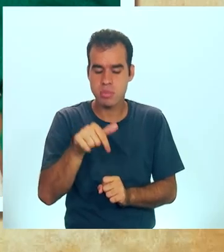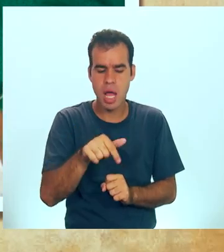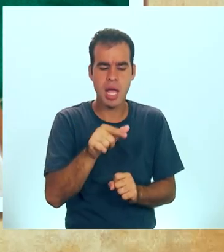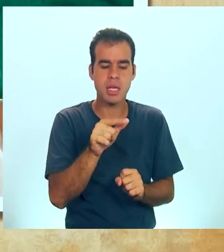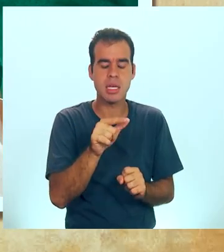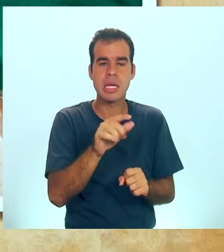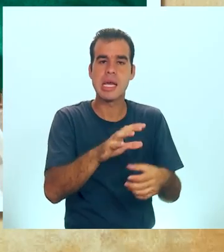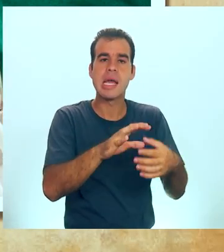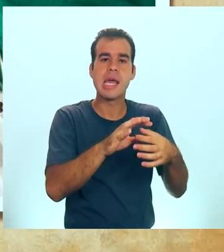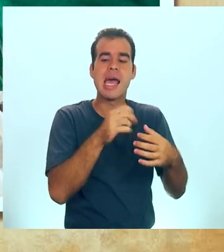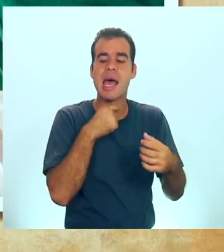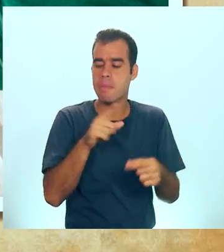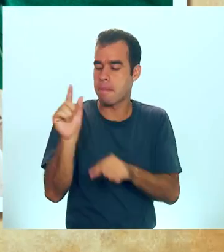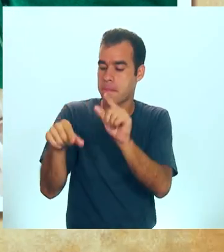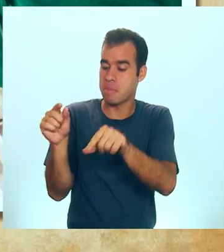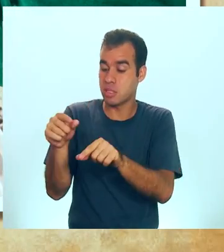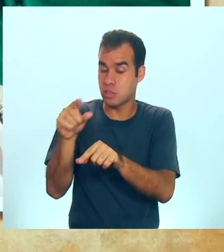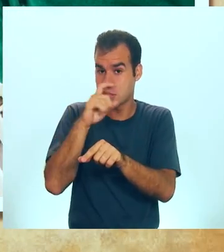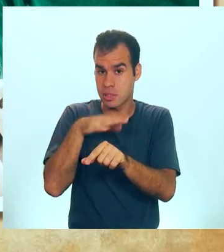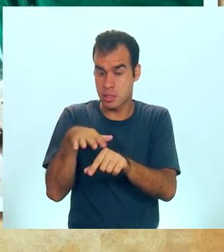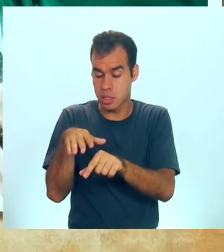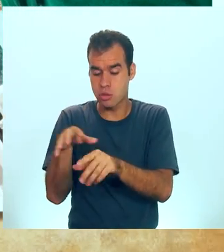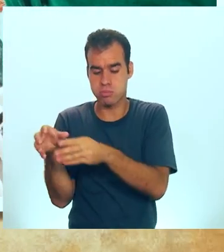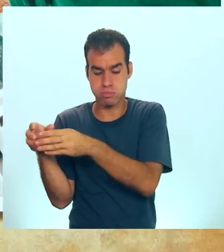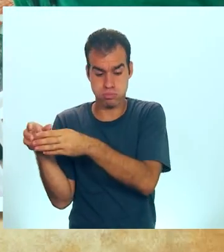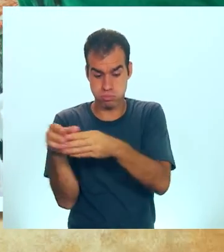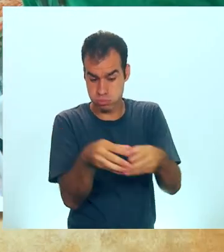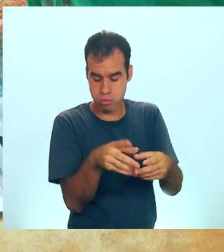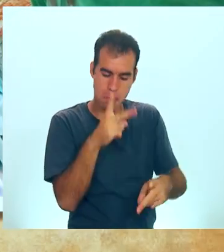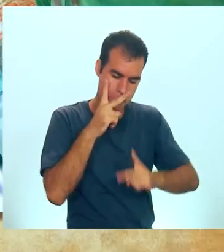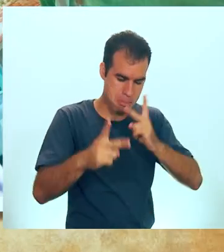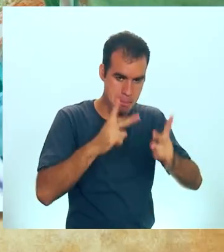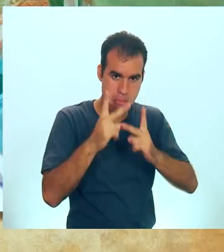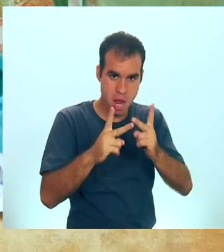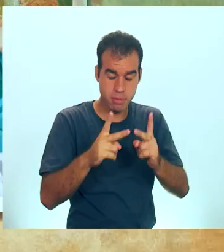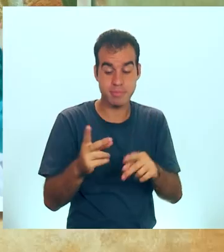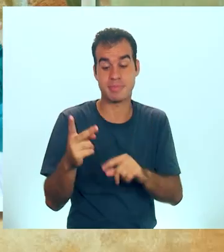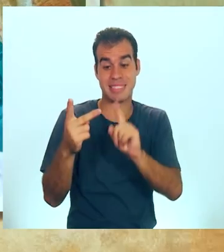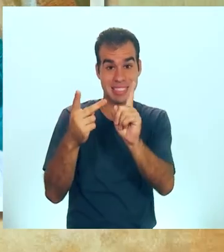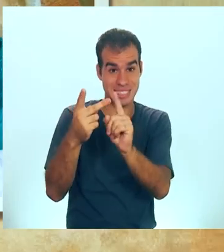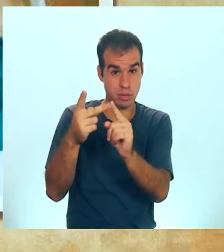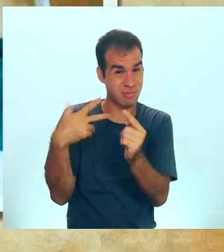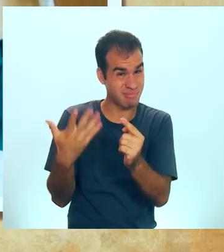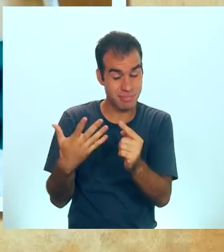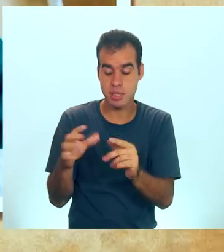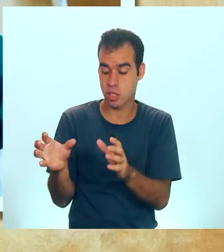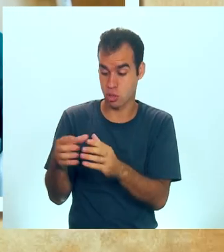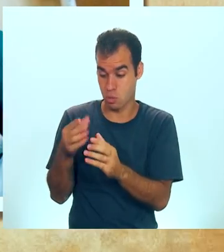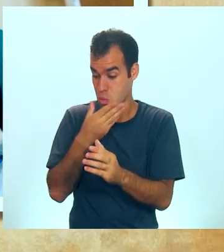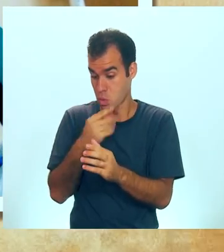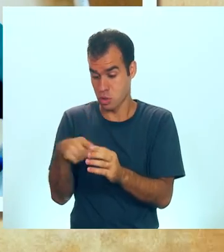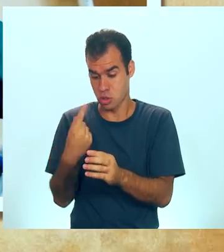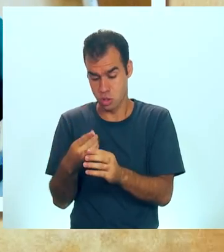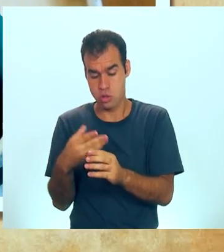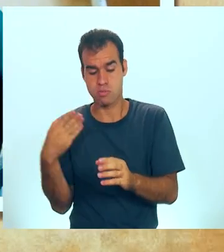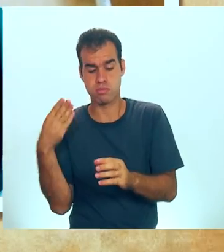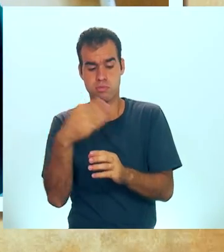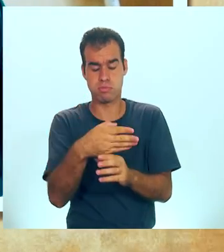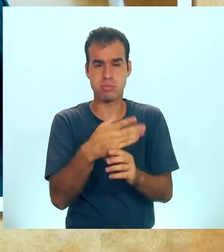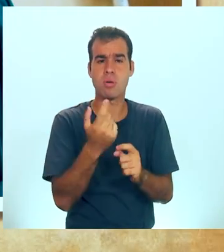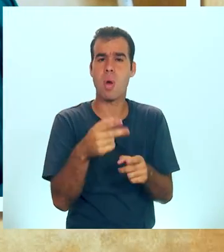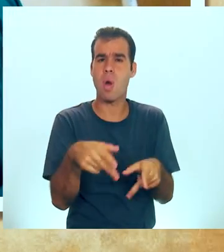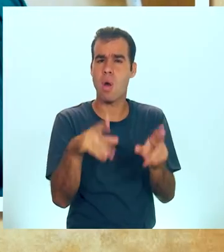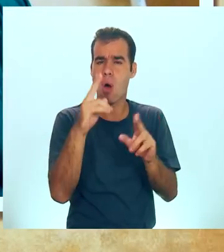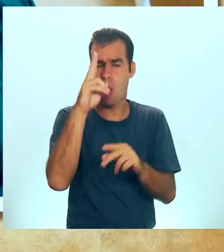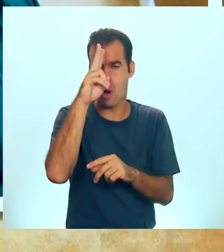con infecciones respiratorias. Y en una segunda etapa, un grupo de jóvenes nos incorporamos a trabajar en la zona roja de Cienfuegos, creada en el